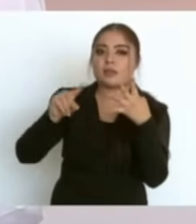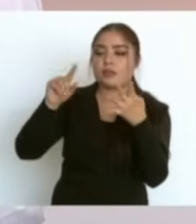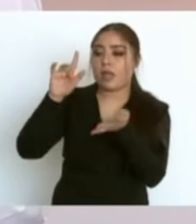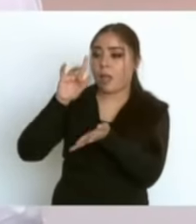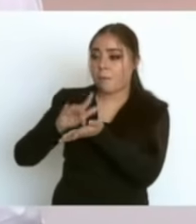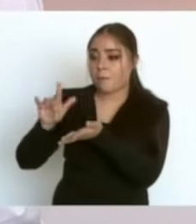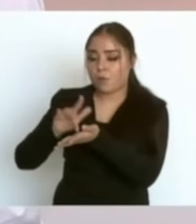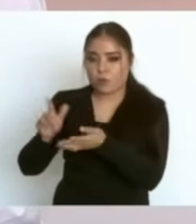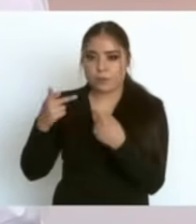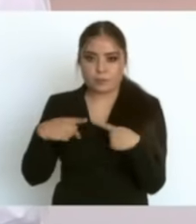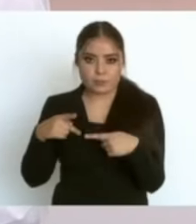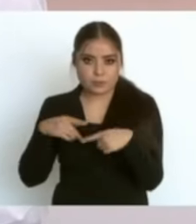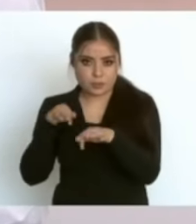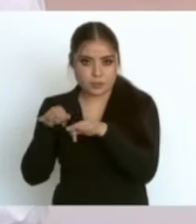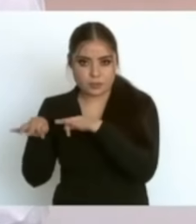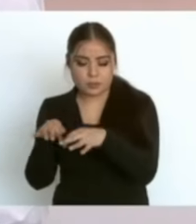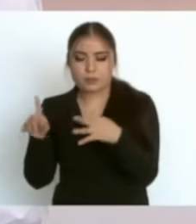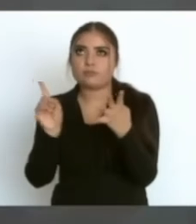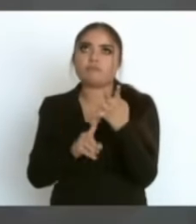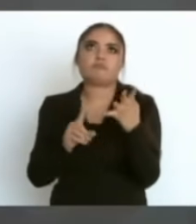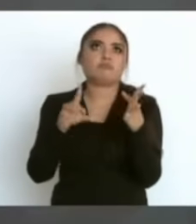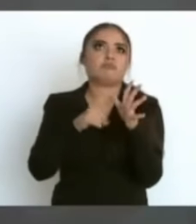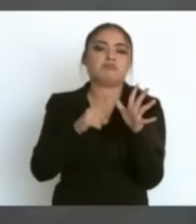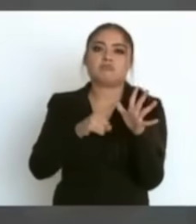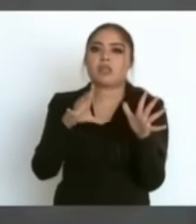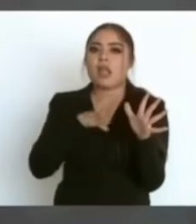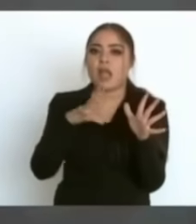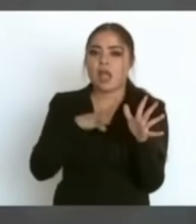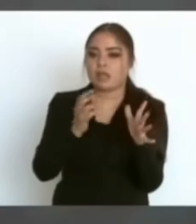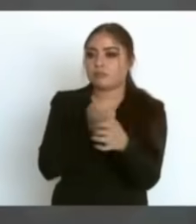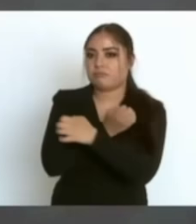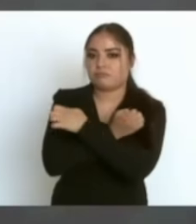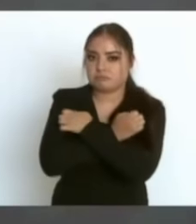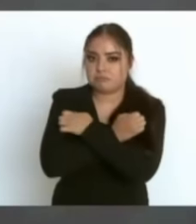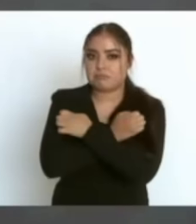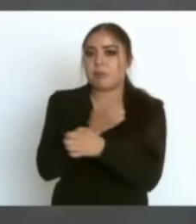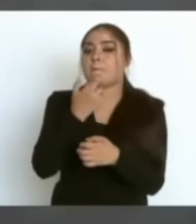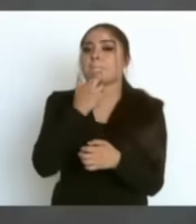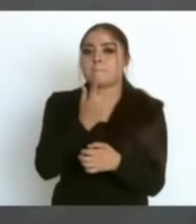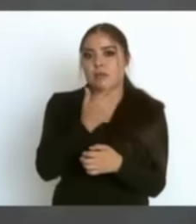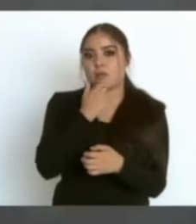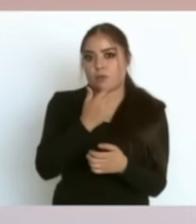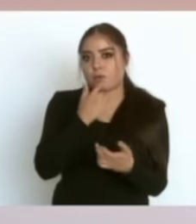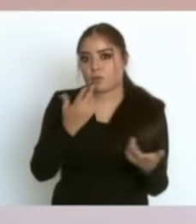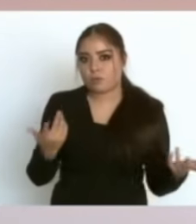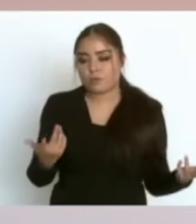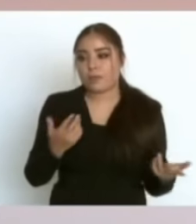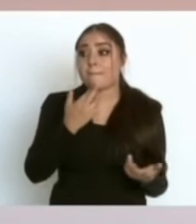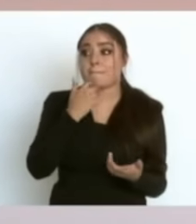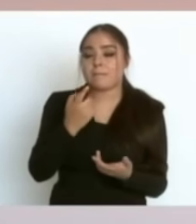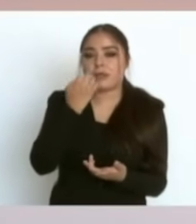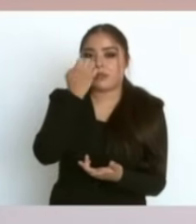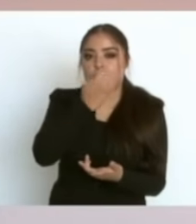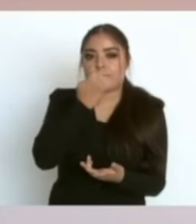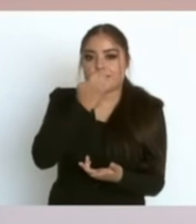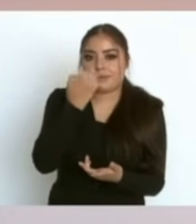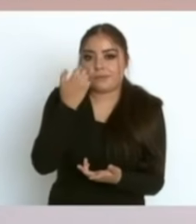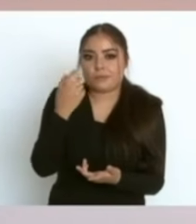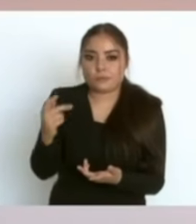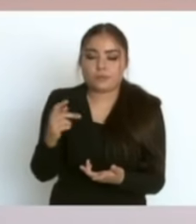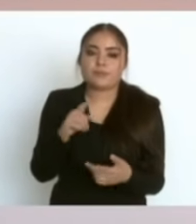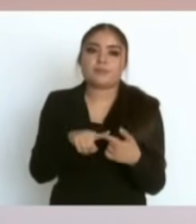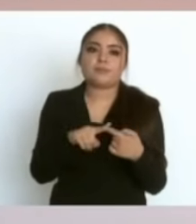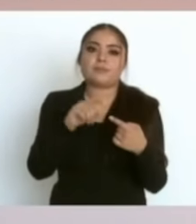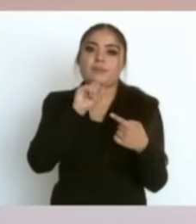productores que incluya educación mejoramiento de escuelas que